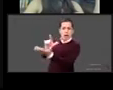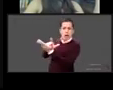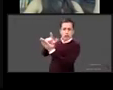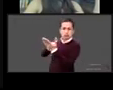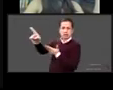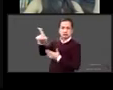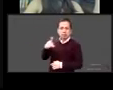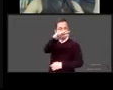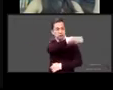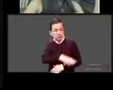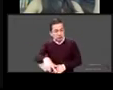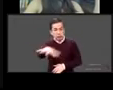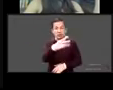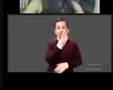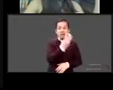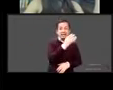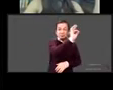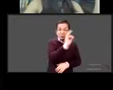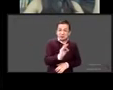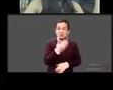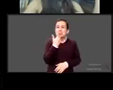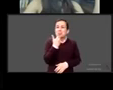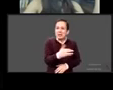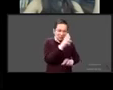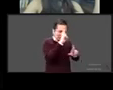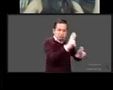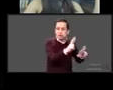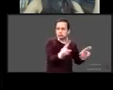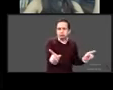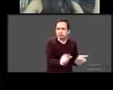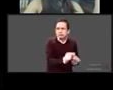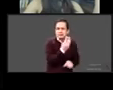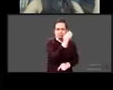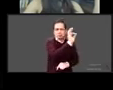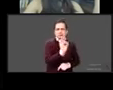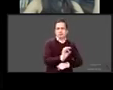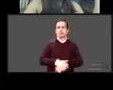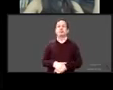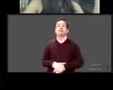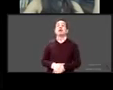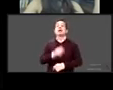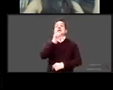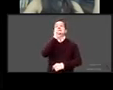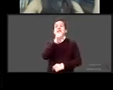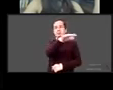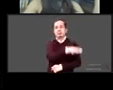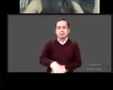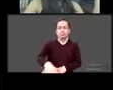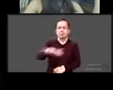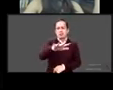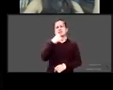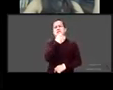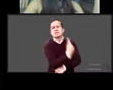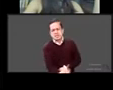respetados íntegramente. También sabemos que el 43% de las niñas y las adolescentes han